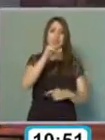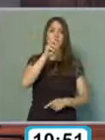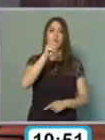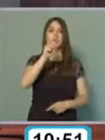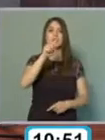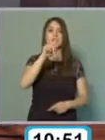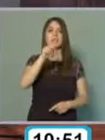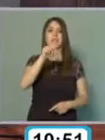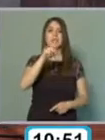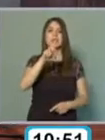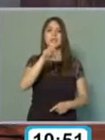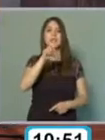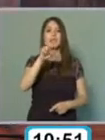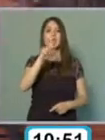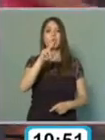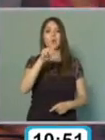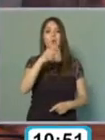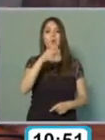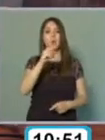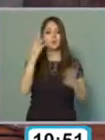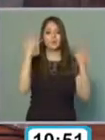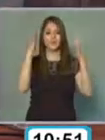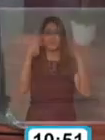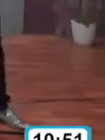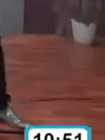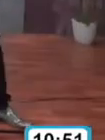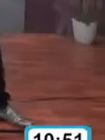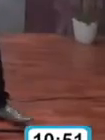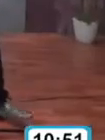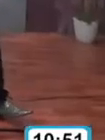Titanes de Durango. ¡Venga!